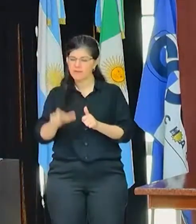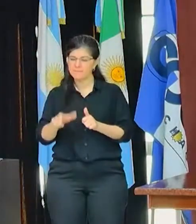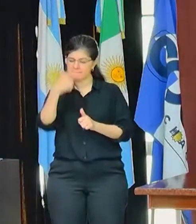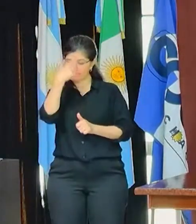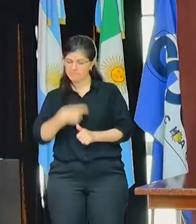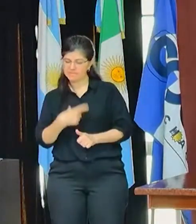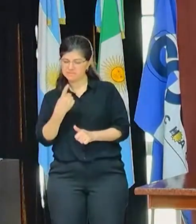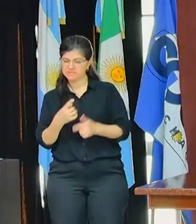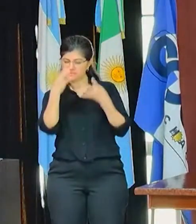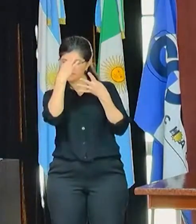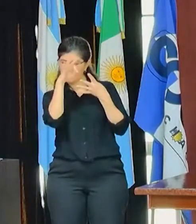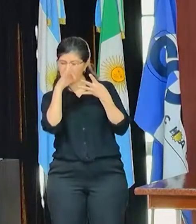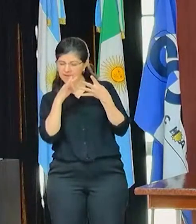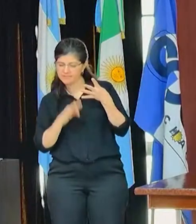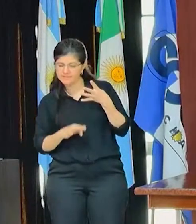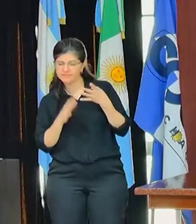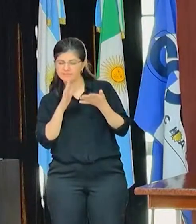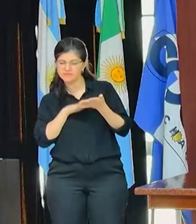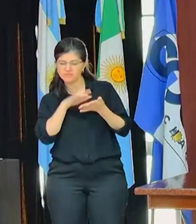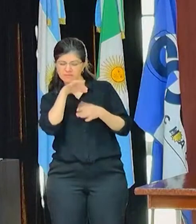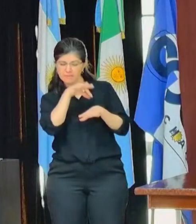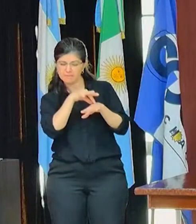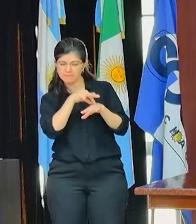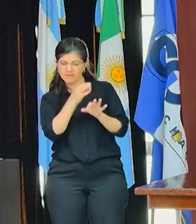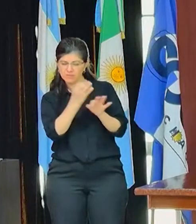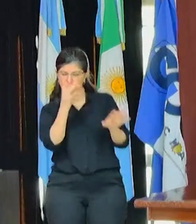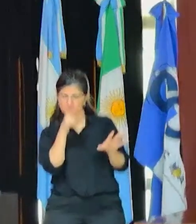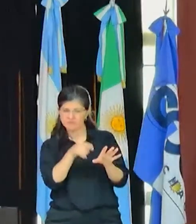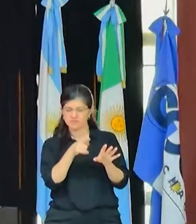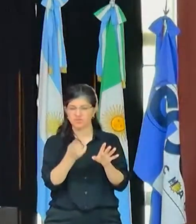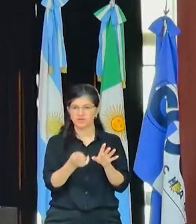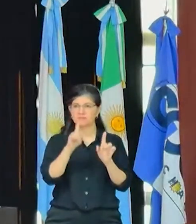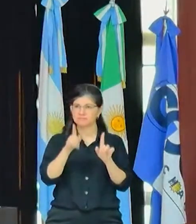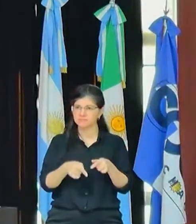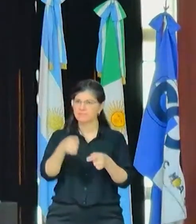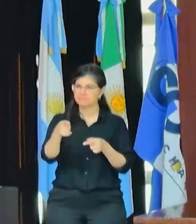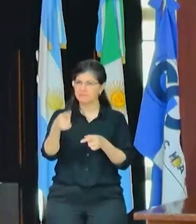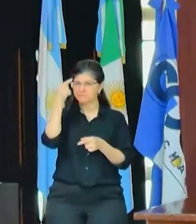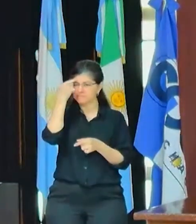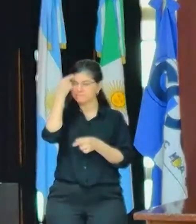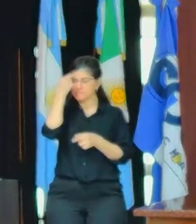las características que tenía que tener el médico, yo pensaba en lo que terminó diciendo ella.